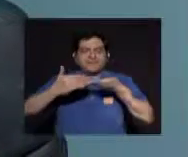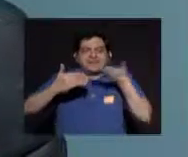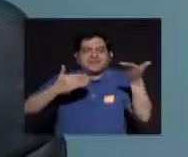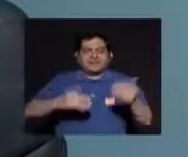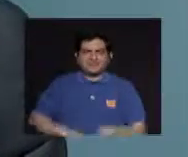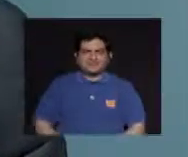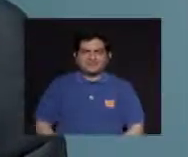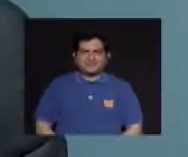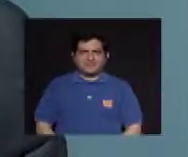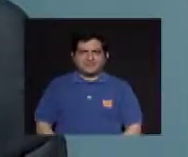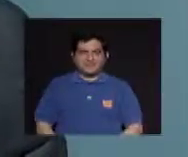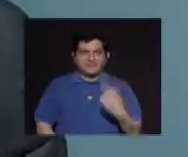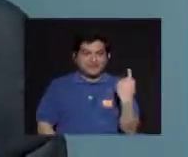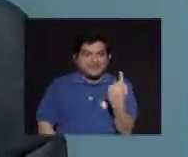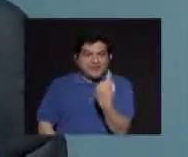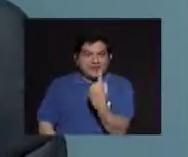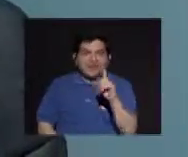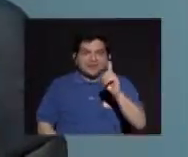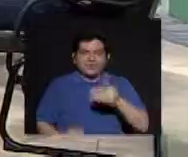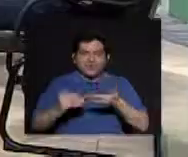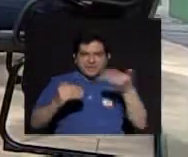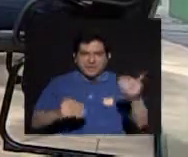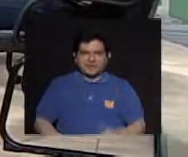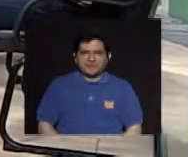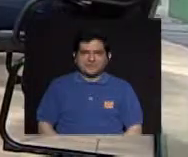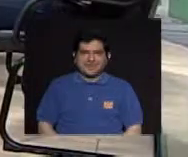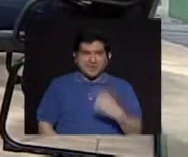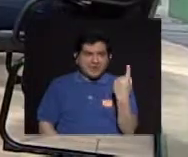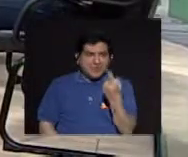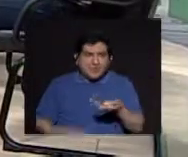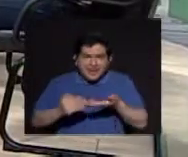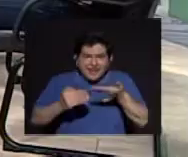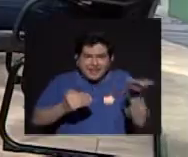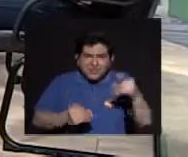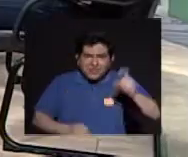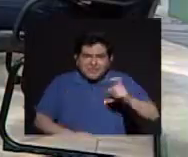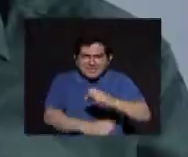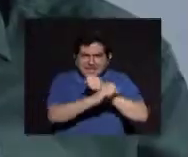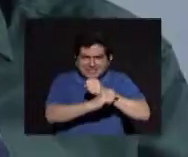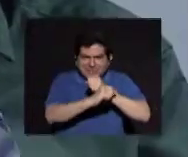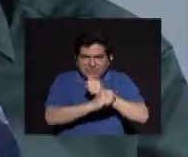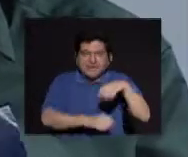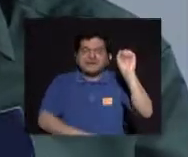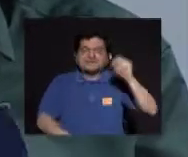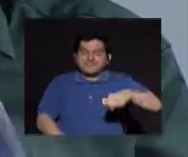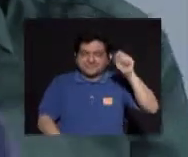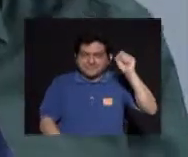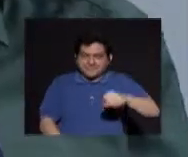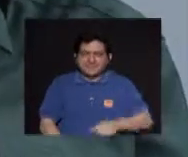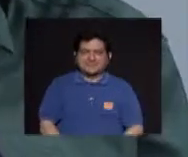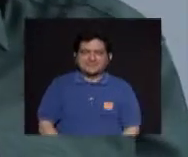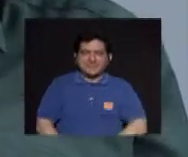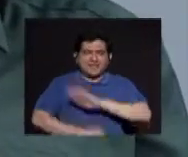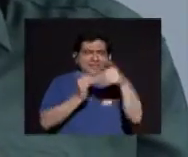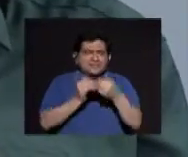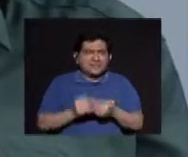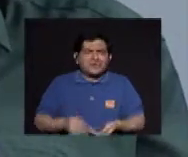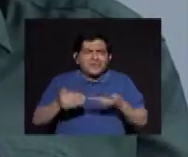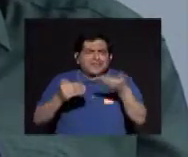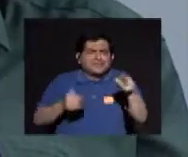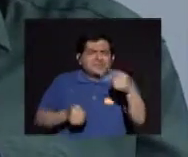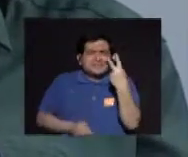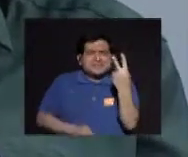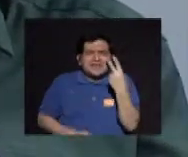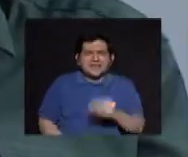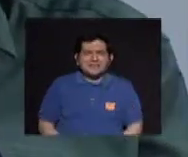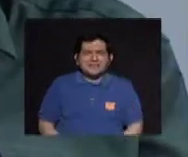de vida, digamos, de las cosas. De cada cosita de la pieza. De cada chunche. De cada chunchito. O sea, uno va y digamos,